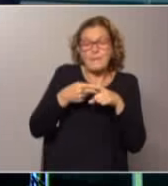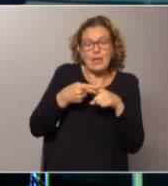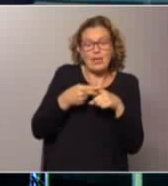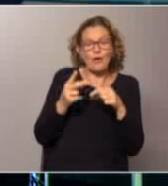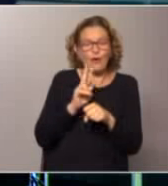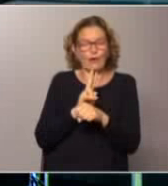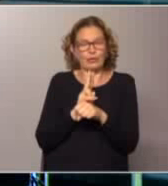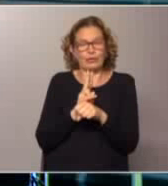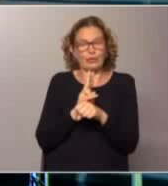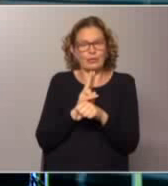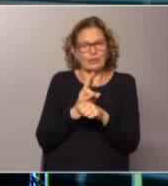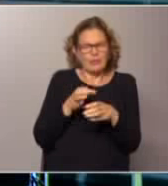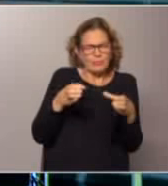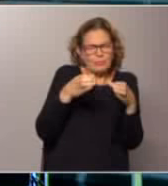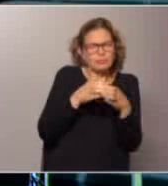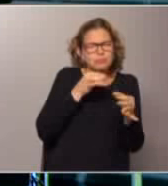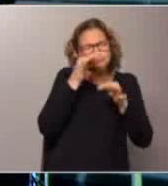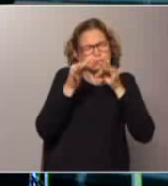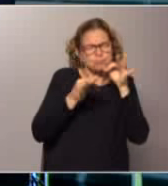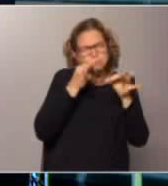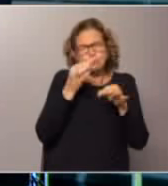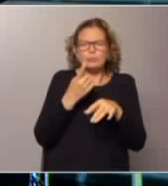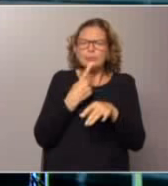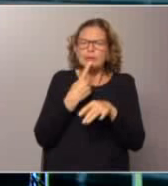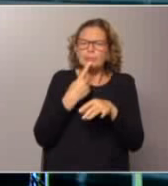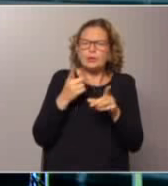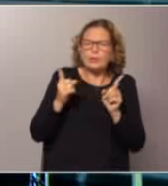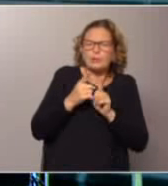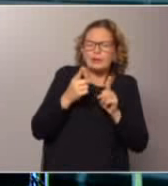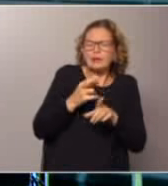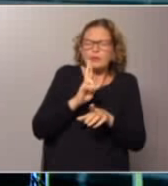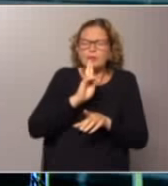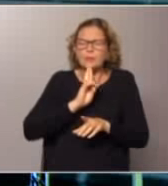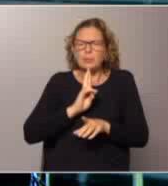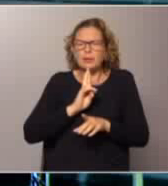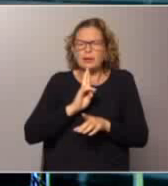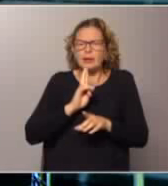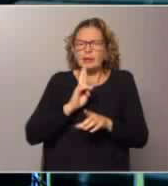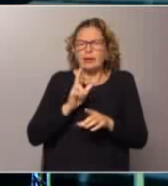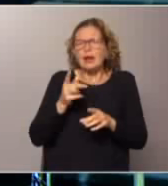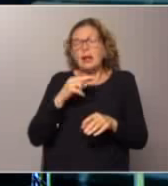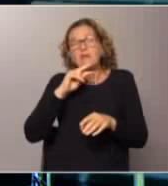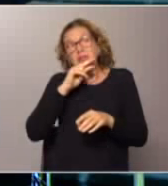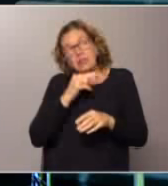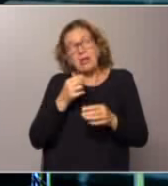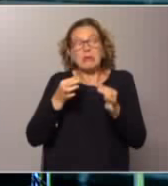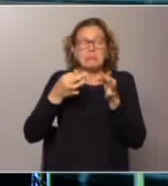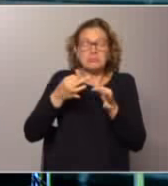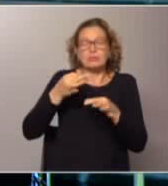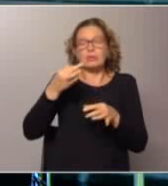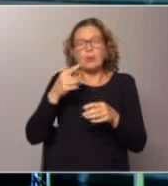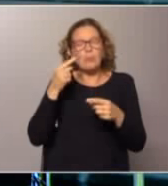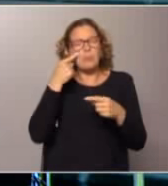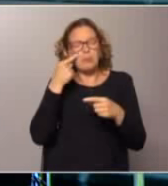control la polarización del discurso político la simplificación de las respuestas el uso de la post verdad como generación de conflictos